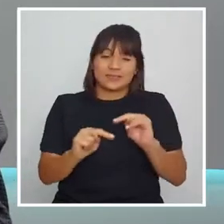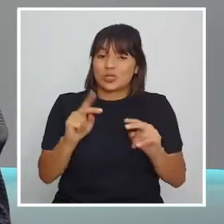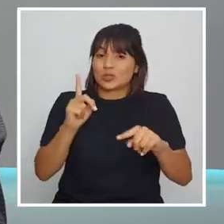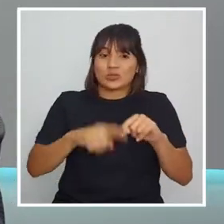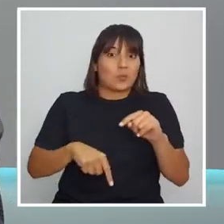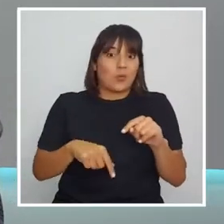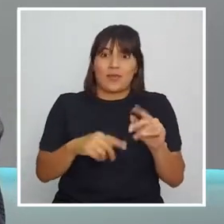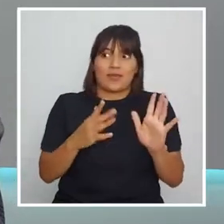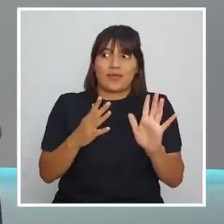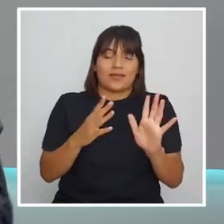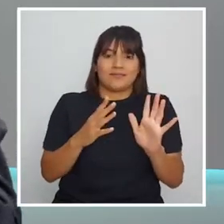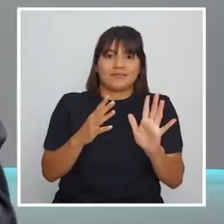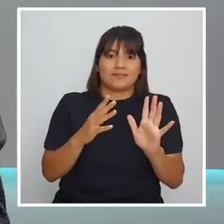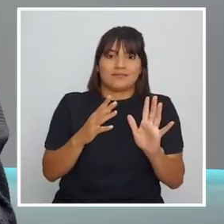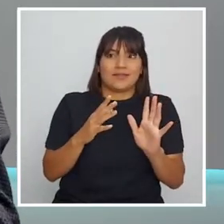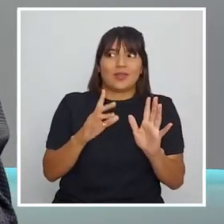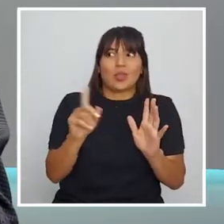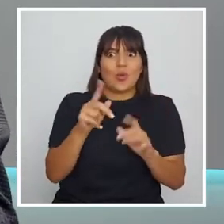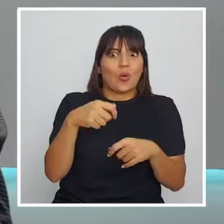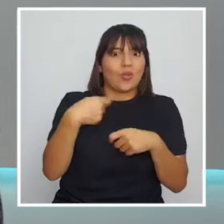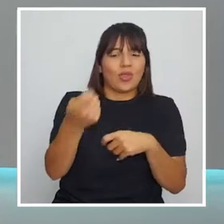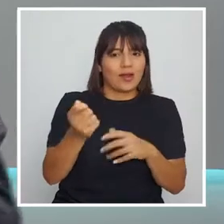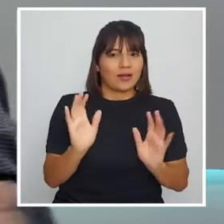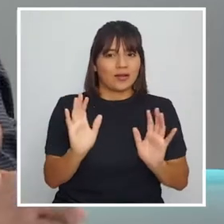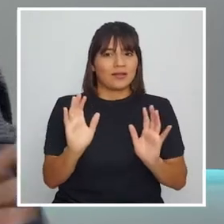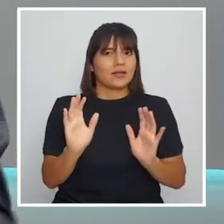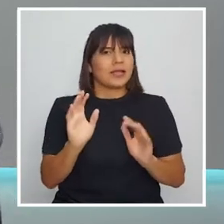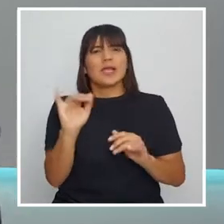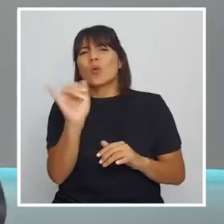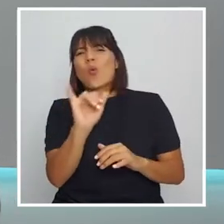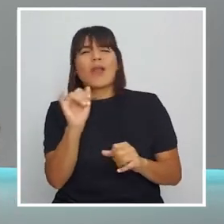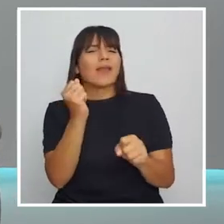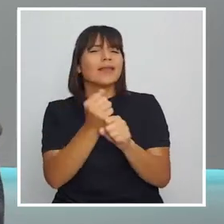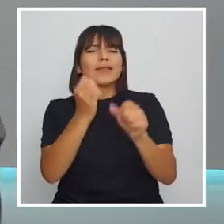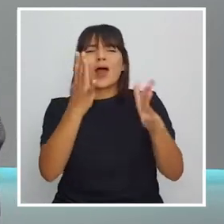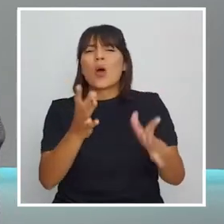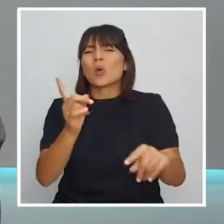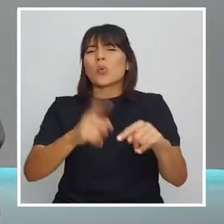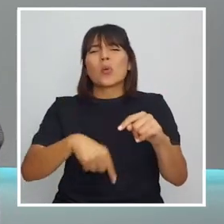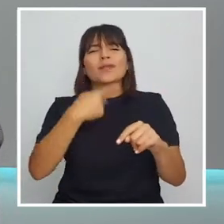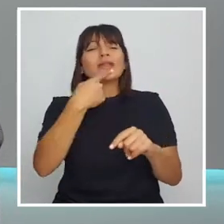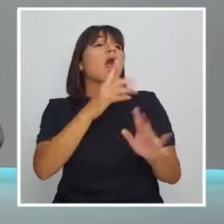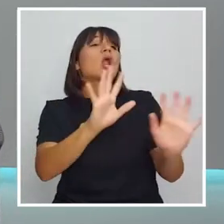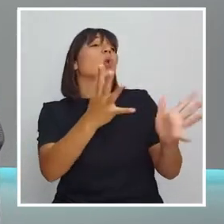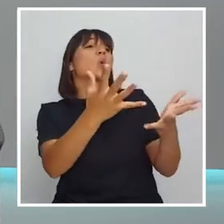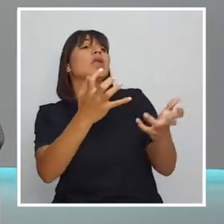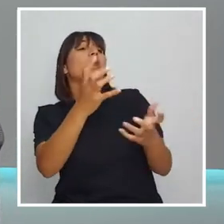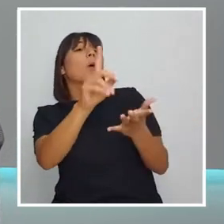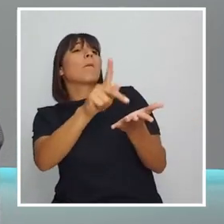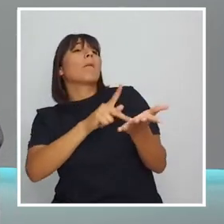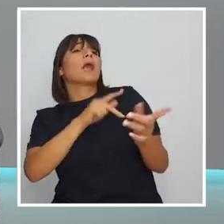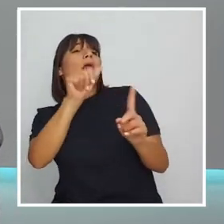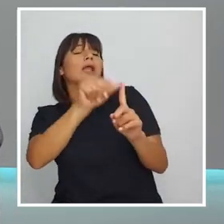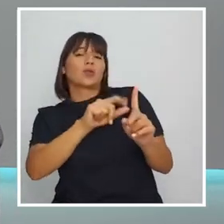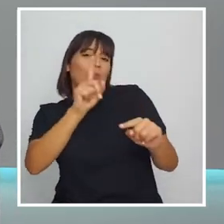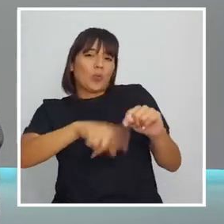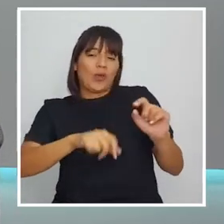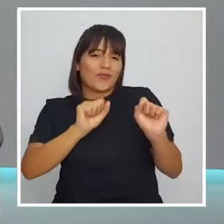el trabajador diga, no, este año no quiero mi aguinaldo. Es un derecho y no se puede renunciar a él. Claro. Don Danilo,